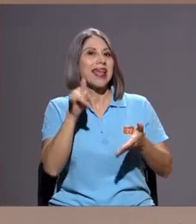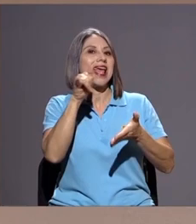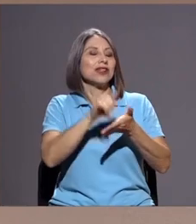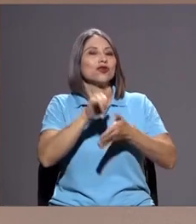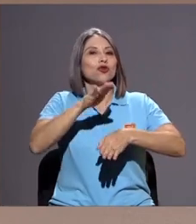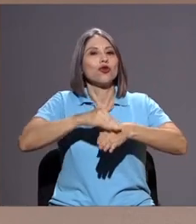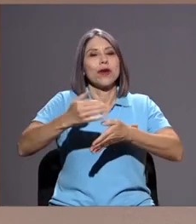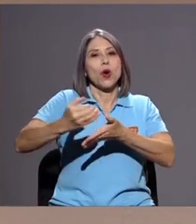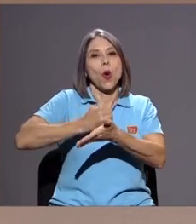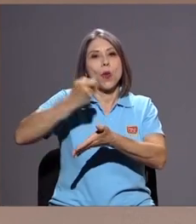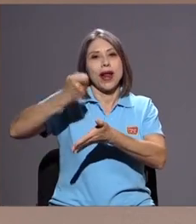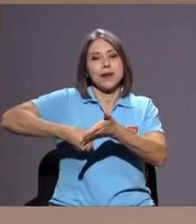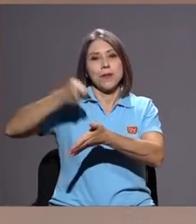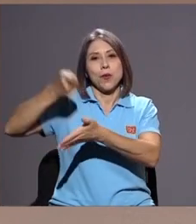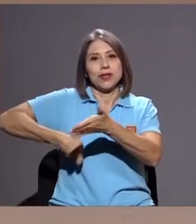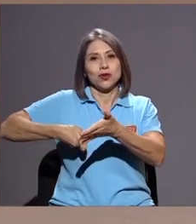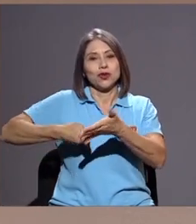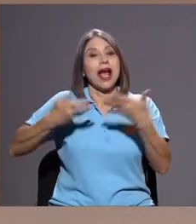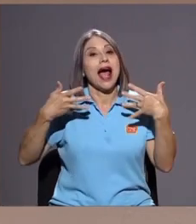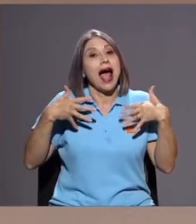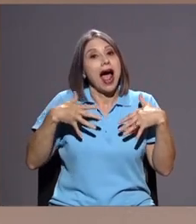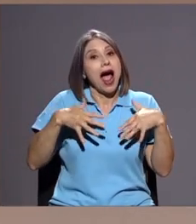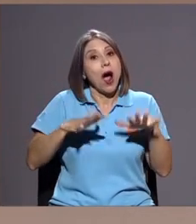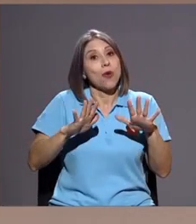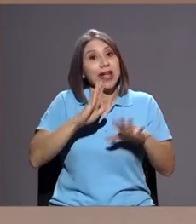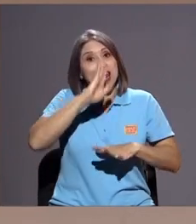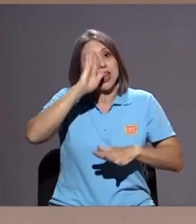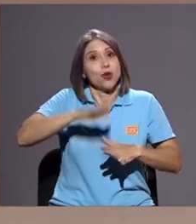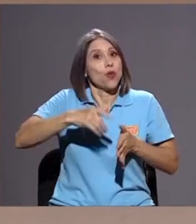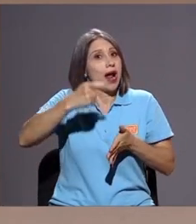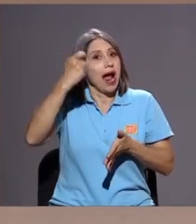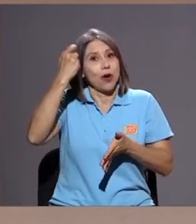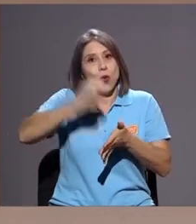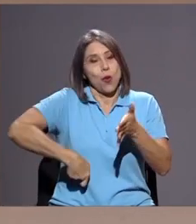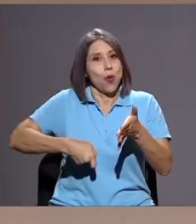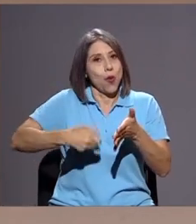cobrar impuestos aunque él nos cobró directamente nunca